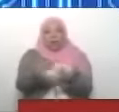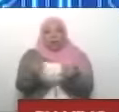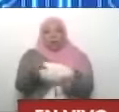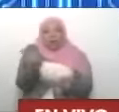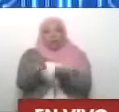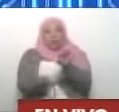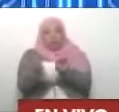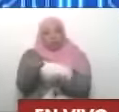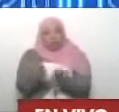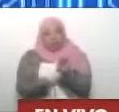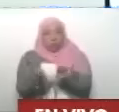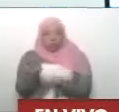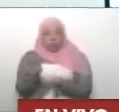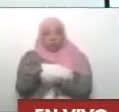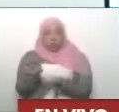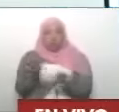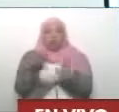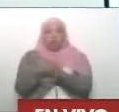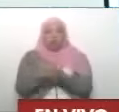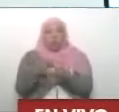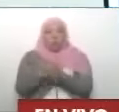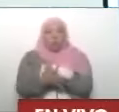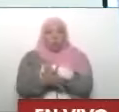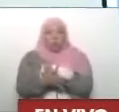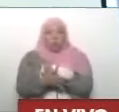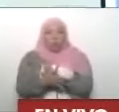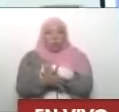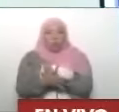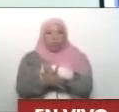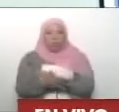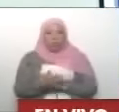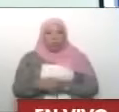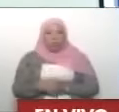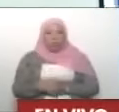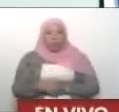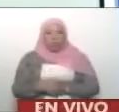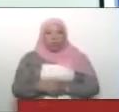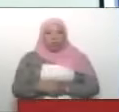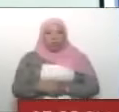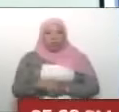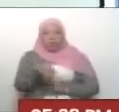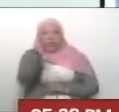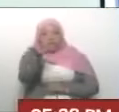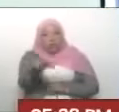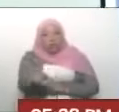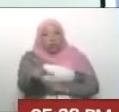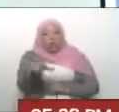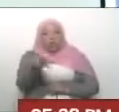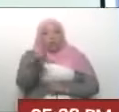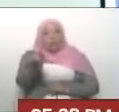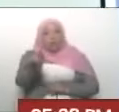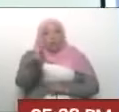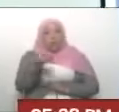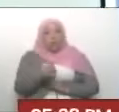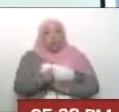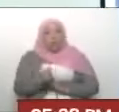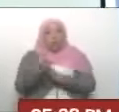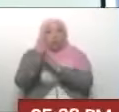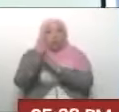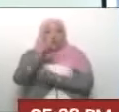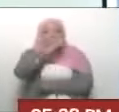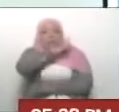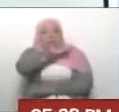una que se refiere a Mark Zuckerberg. Zuckerberg, que es el